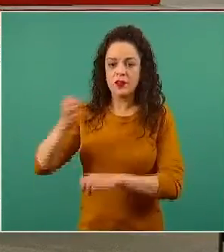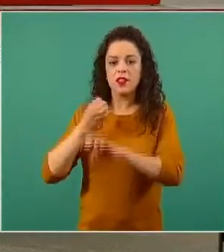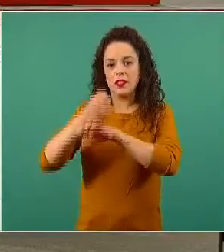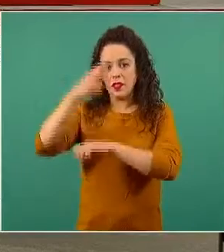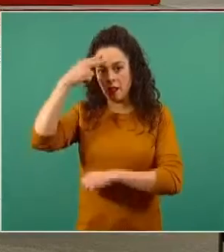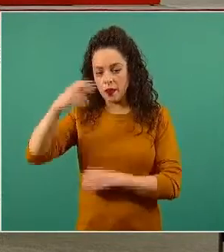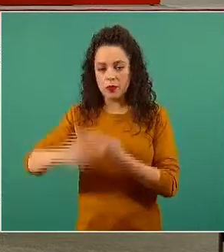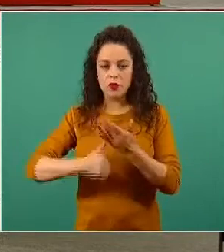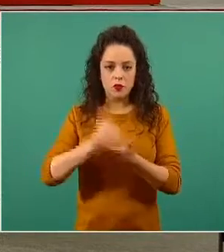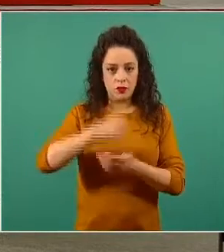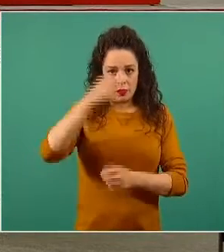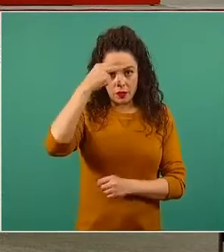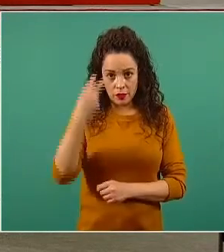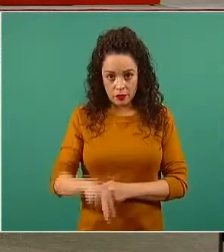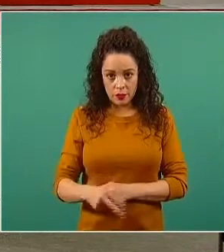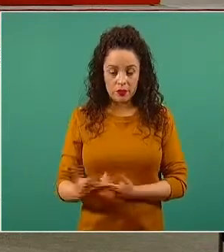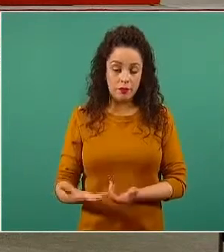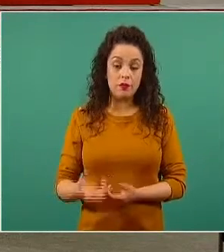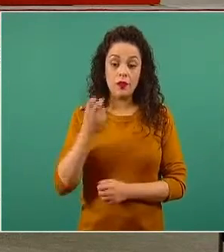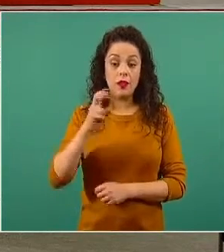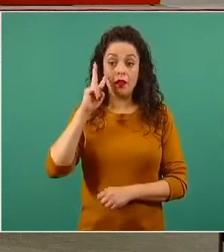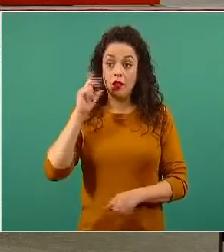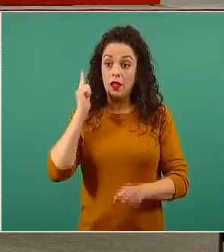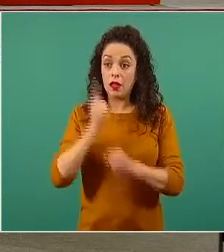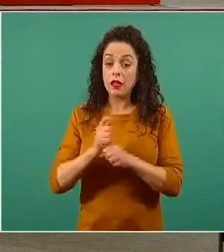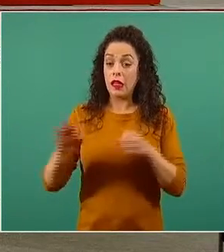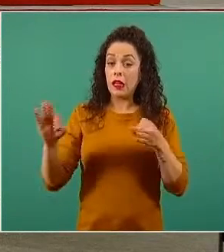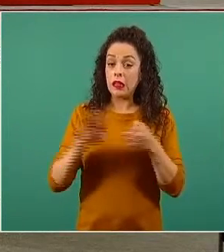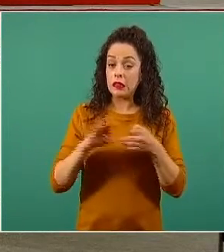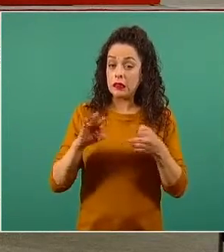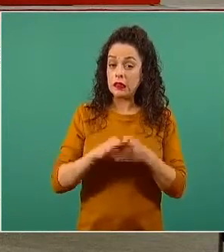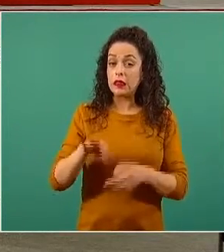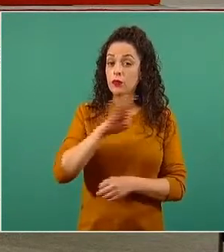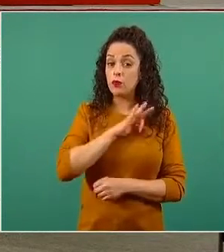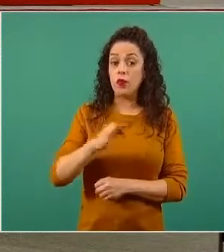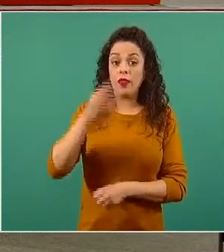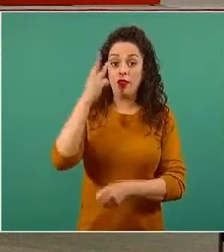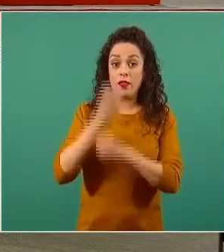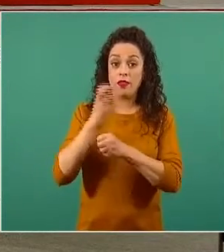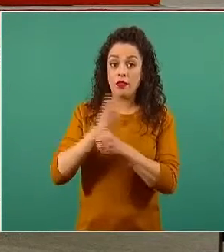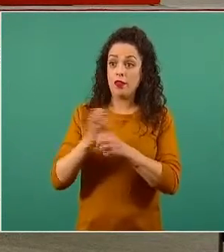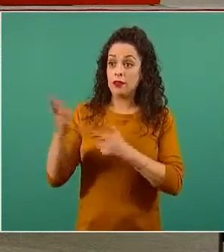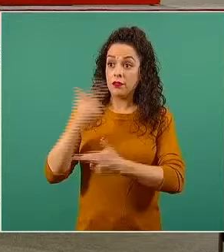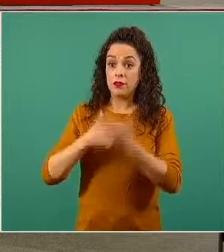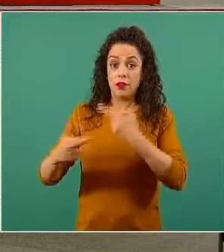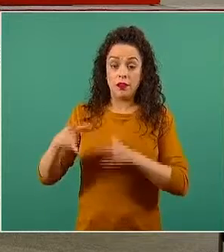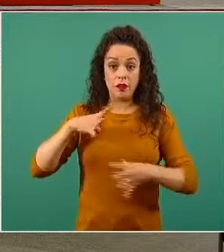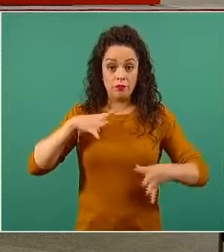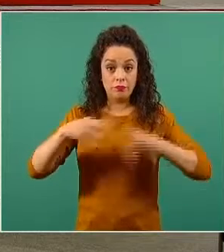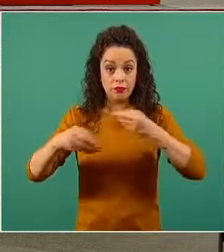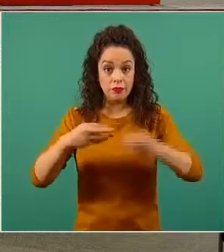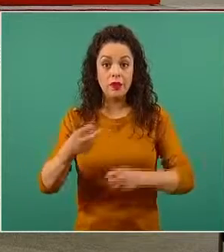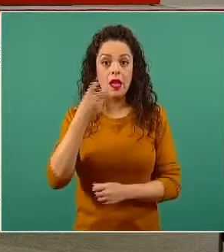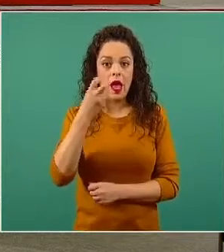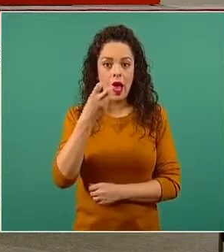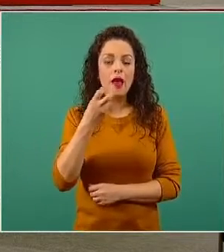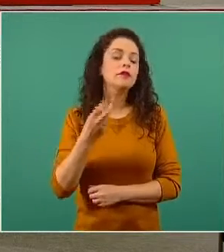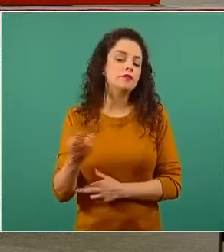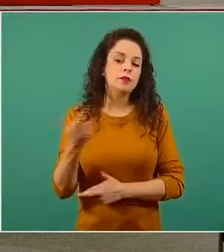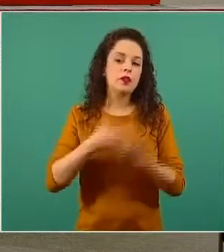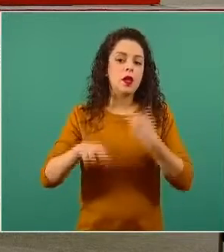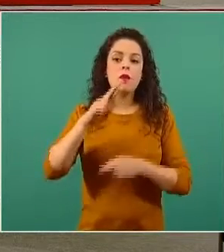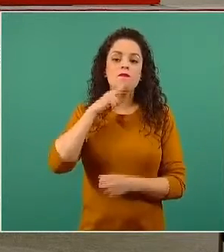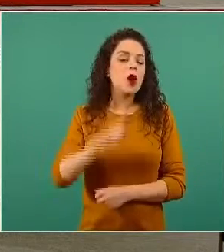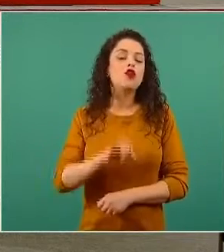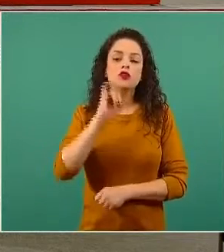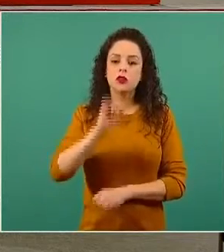riesgo inminente de una tercera ola, regresamos a la perspectiva original de seguir vacunando al personal educativo